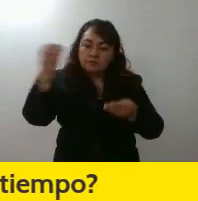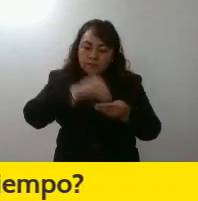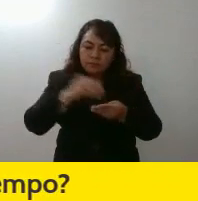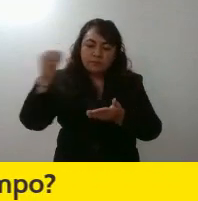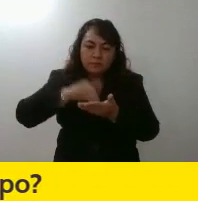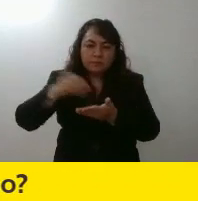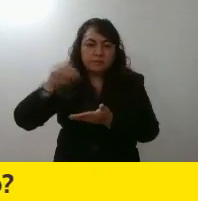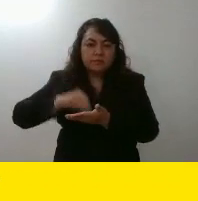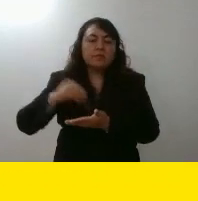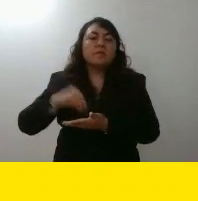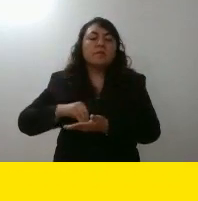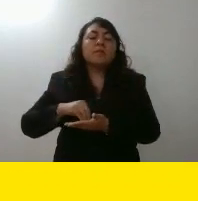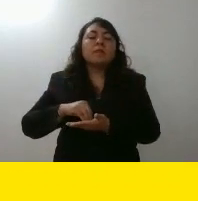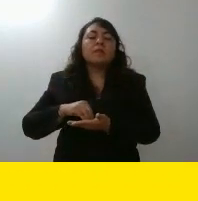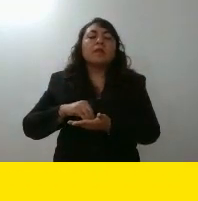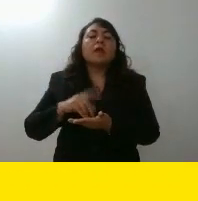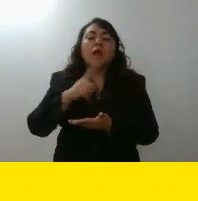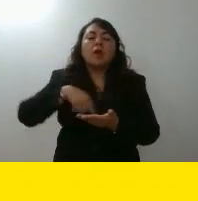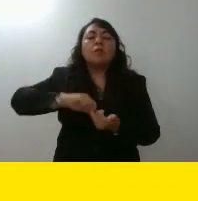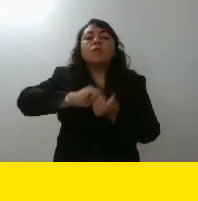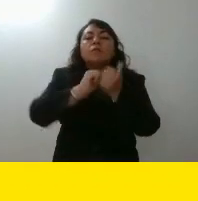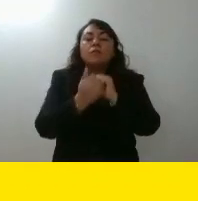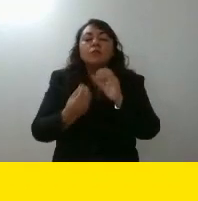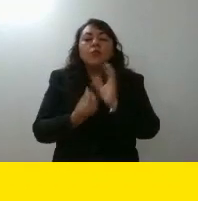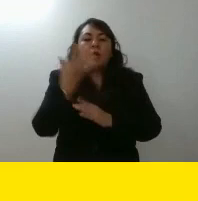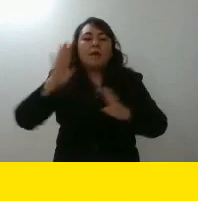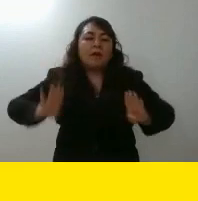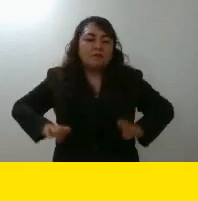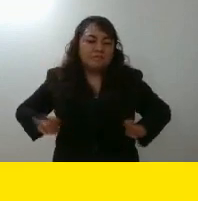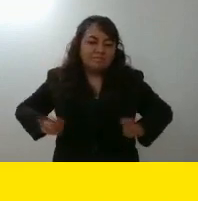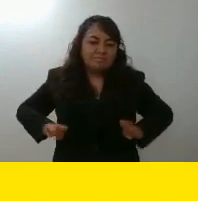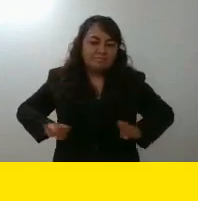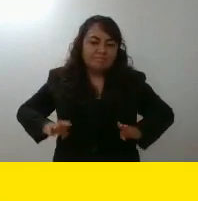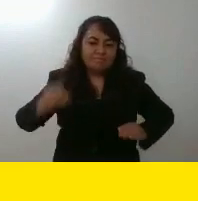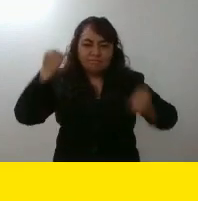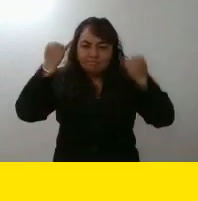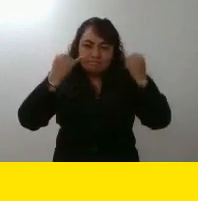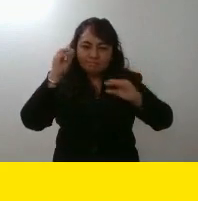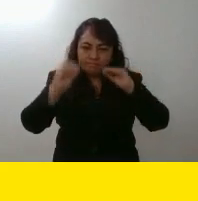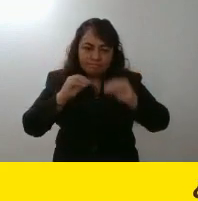así crear como nuevas características